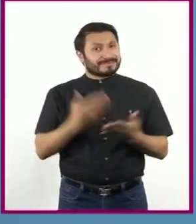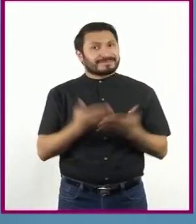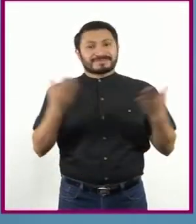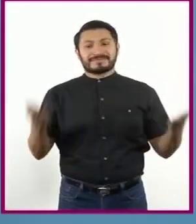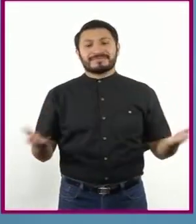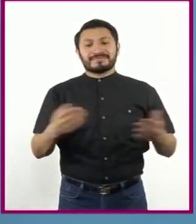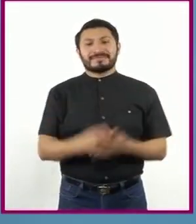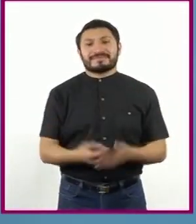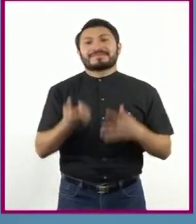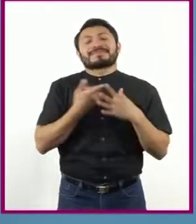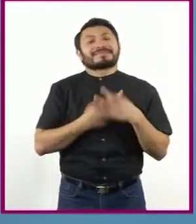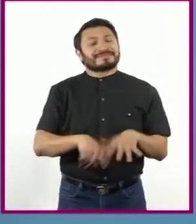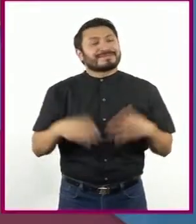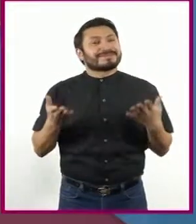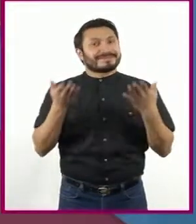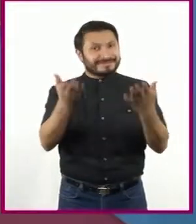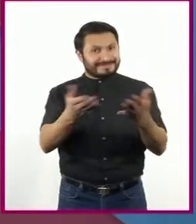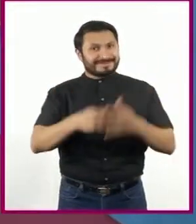preámbulos, comencemos.